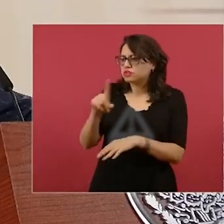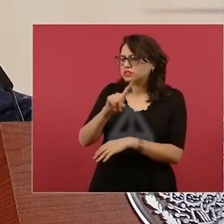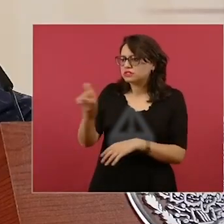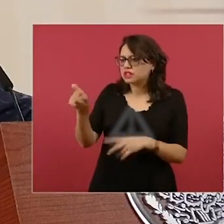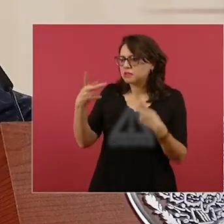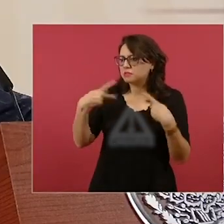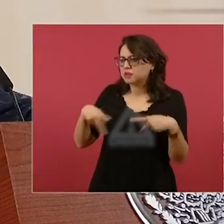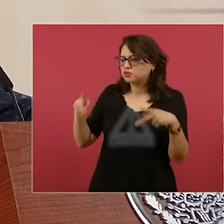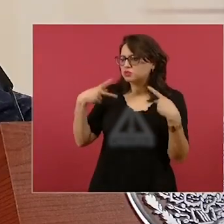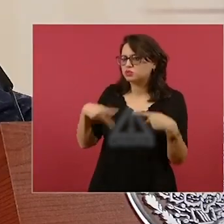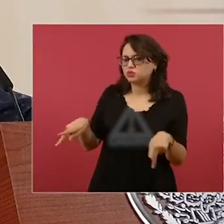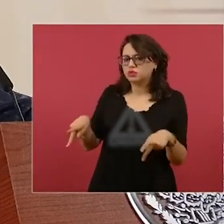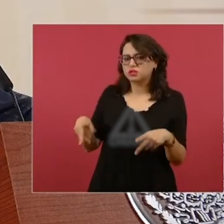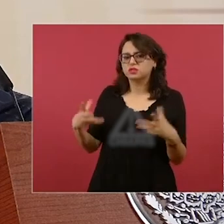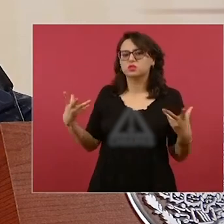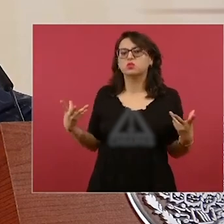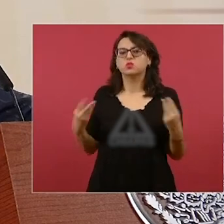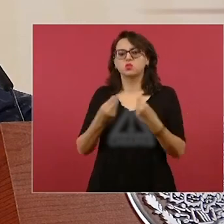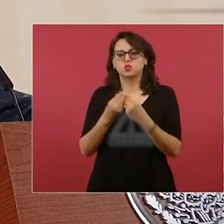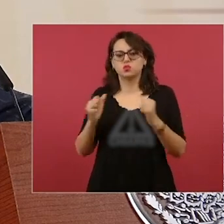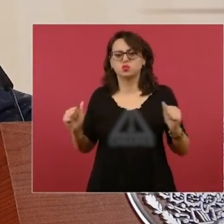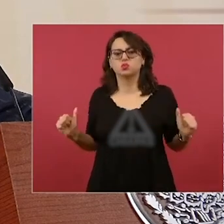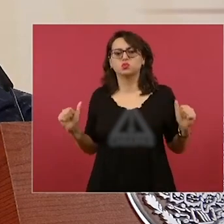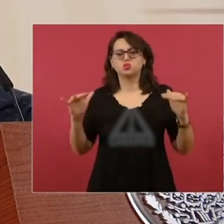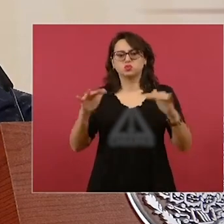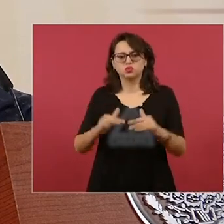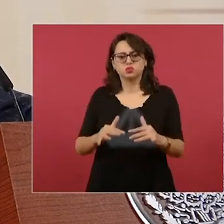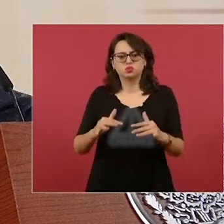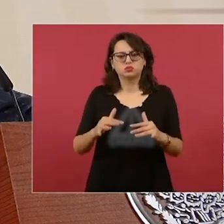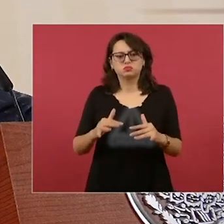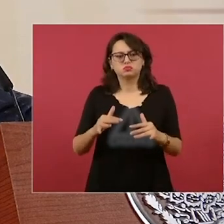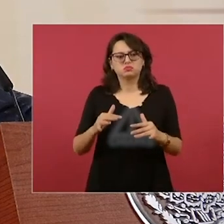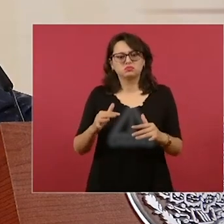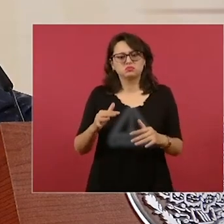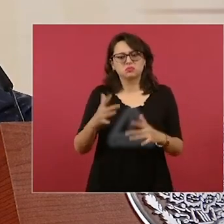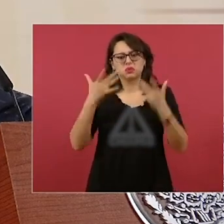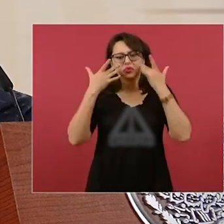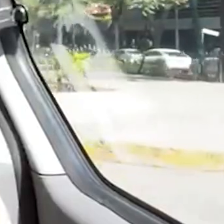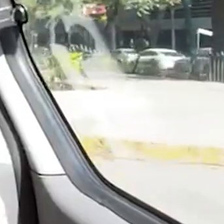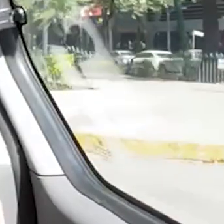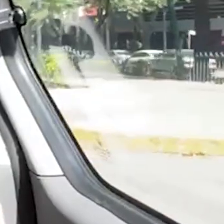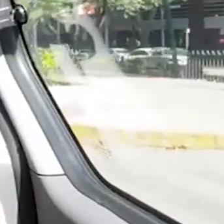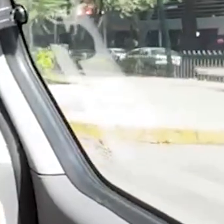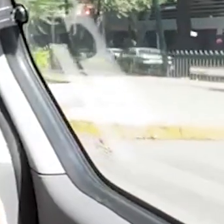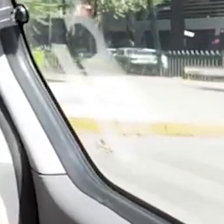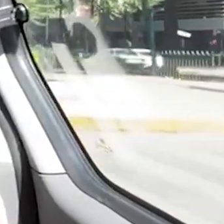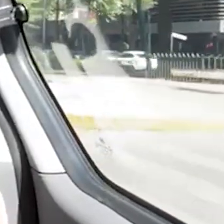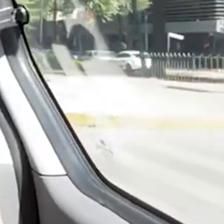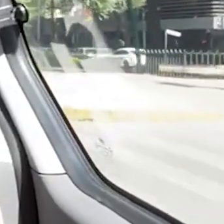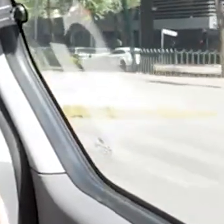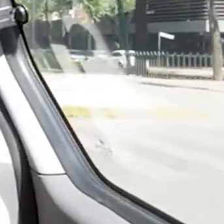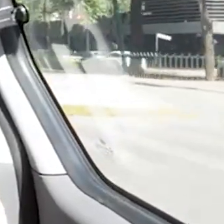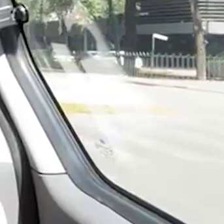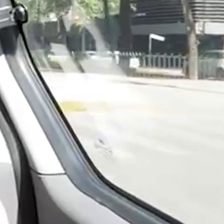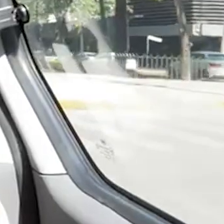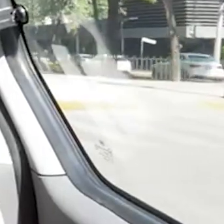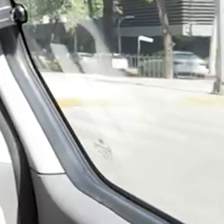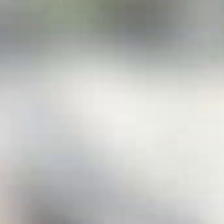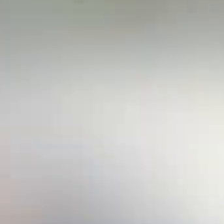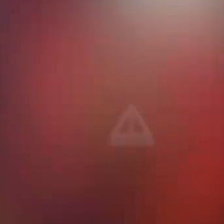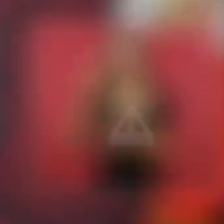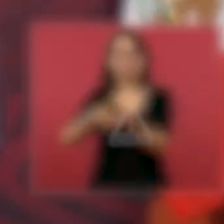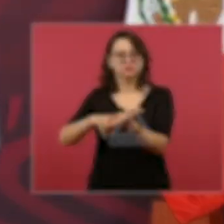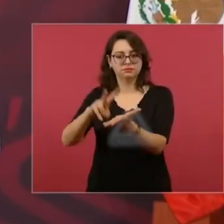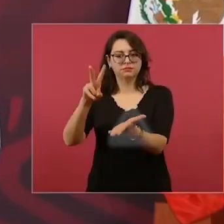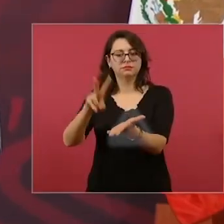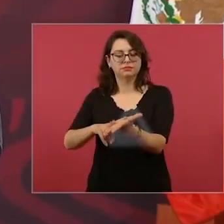No, 100 fueron los que se reunieron. Y creo que se van como 8. Zoé Robledo confirmó sus aspiraciones, pero